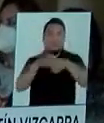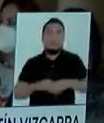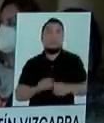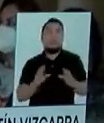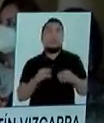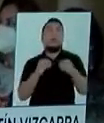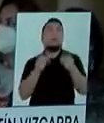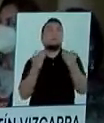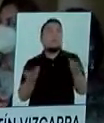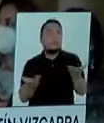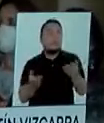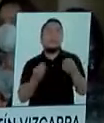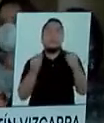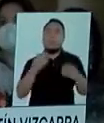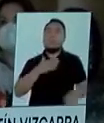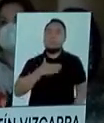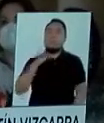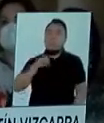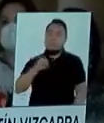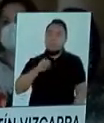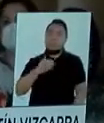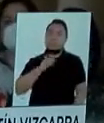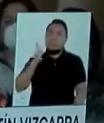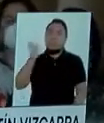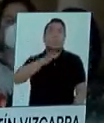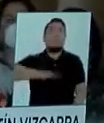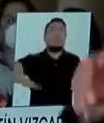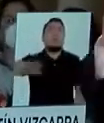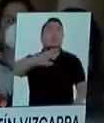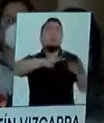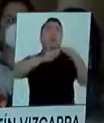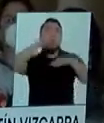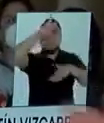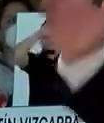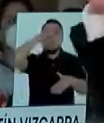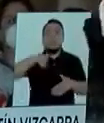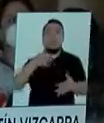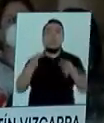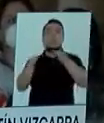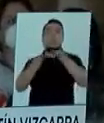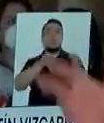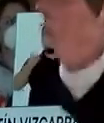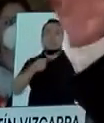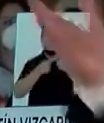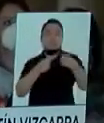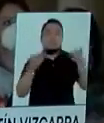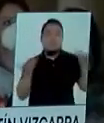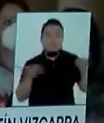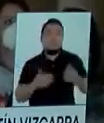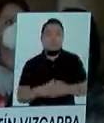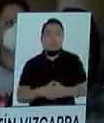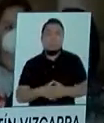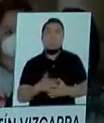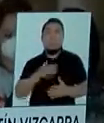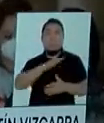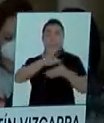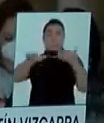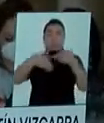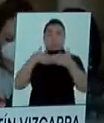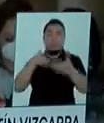Virgilio, es el ser humano que él más quiere en el mundo. La quiere a su hija más que a su esposa, más que a sus dos hijos, más que a todo el mundo, a su